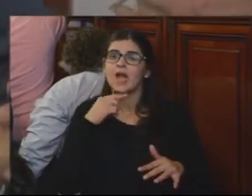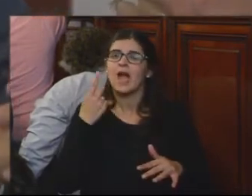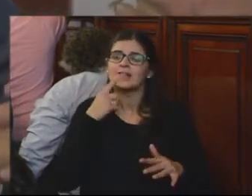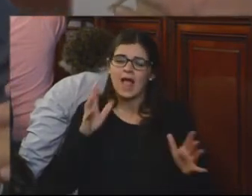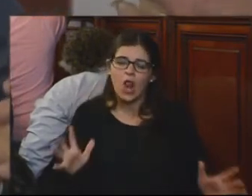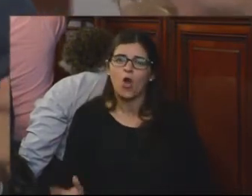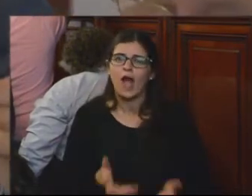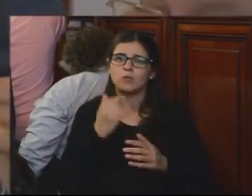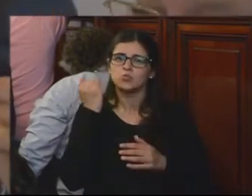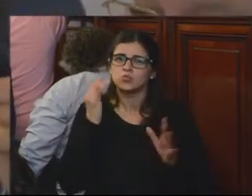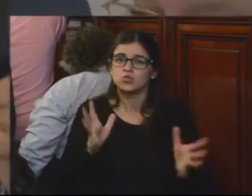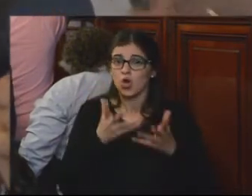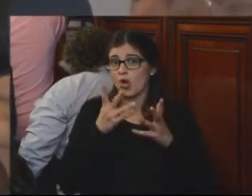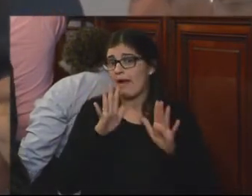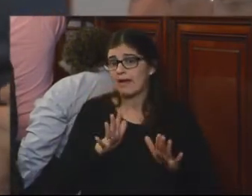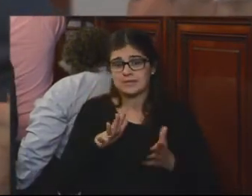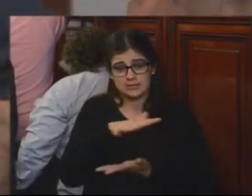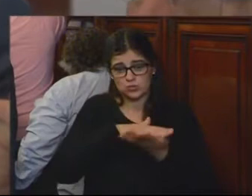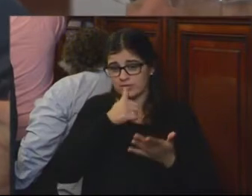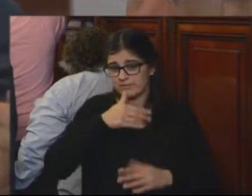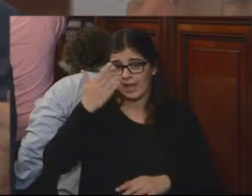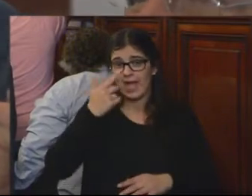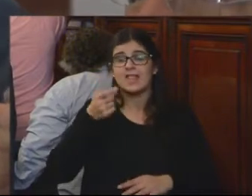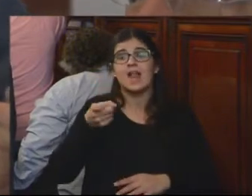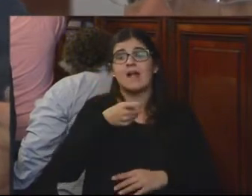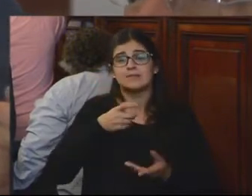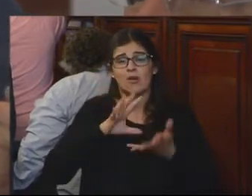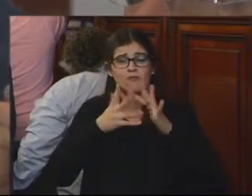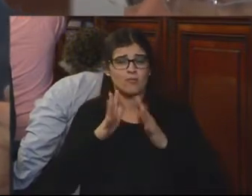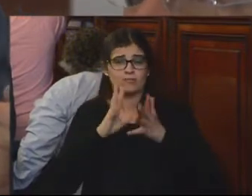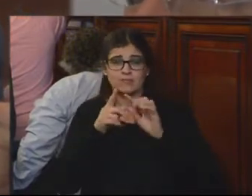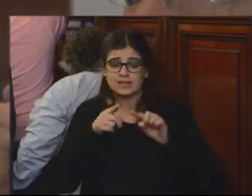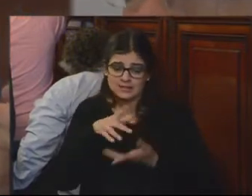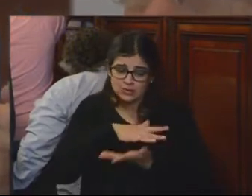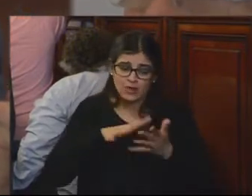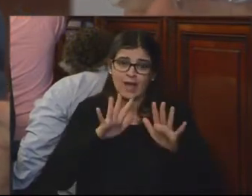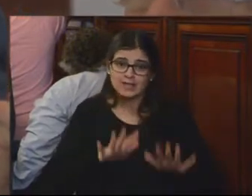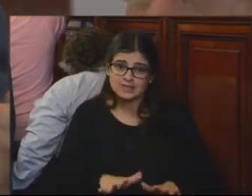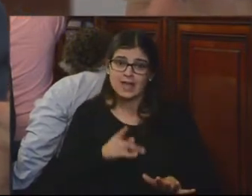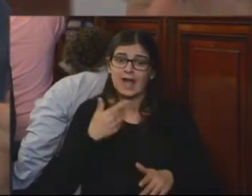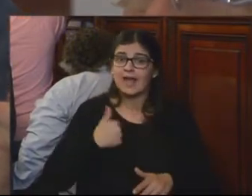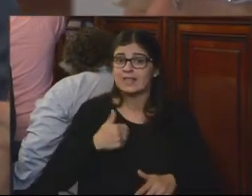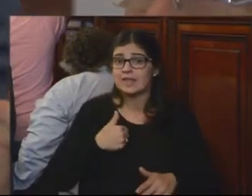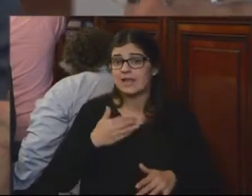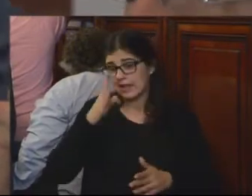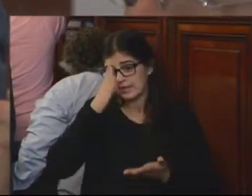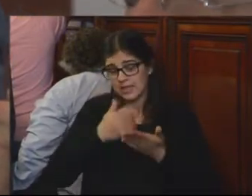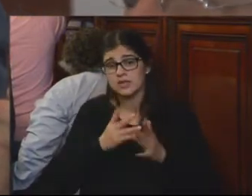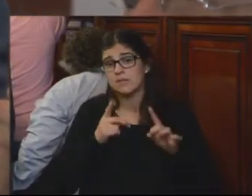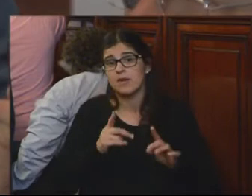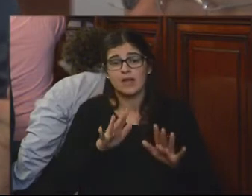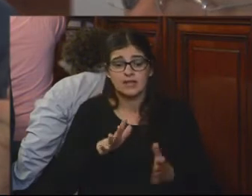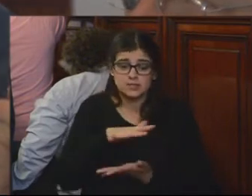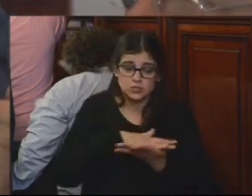lo que fue el nazismo fue lo que fue también el que juegue esta argentina fue lo que fue que sea ese